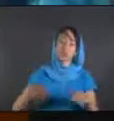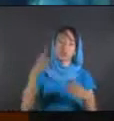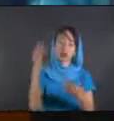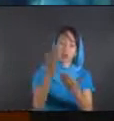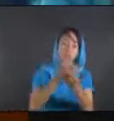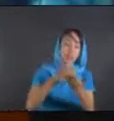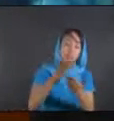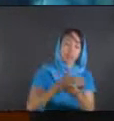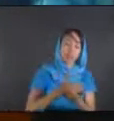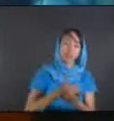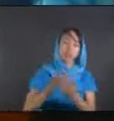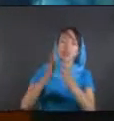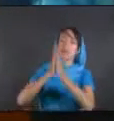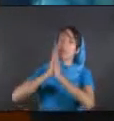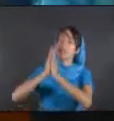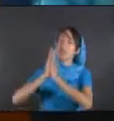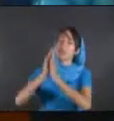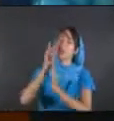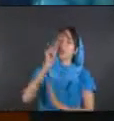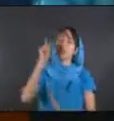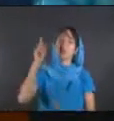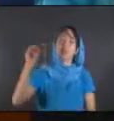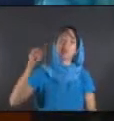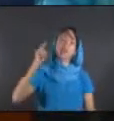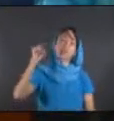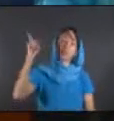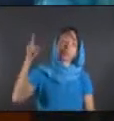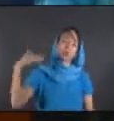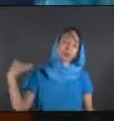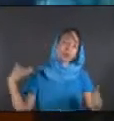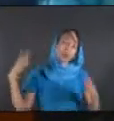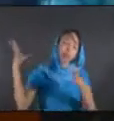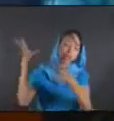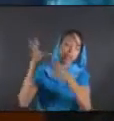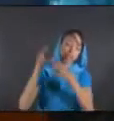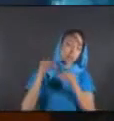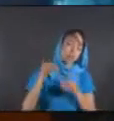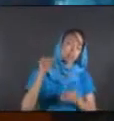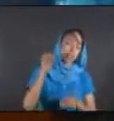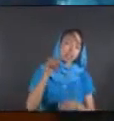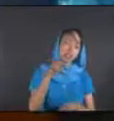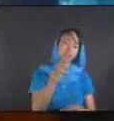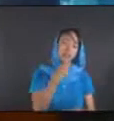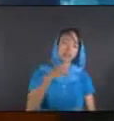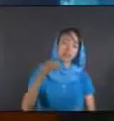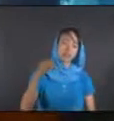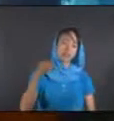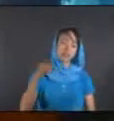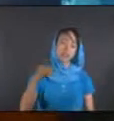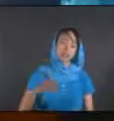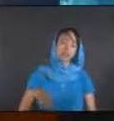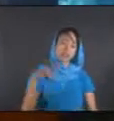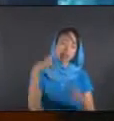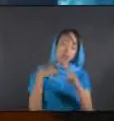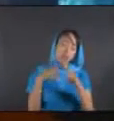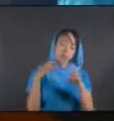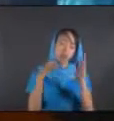su corazón delante de ti para ser salvos. Opera en ellos el milagro del nuevo